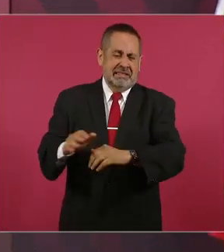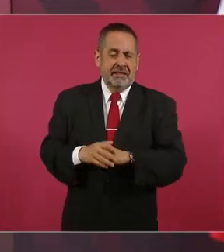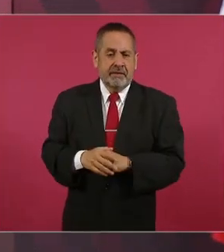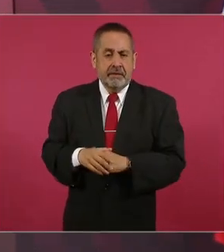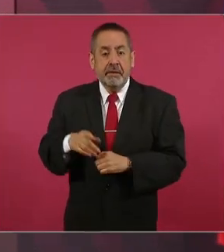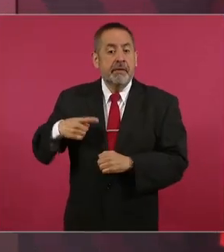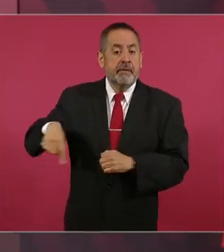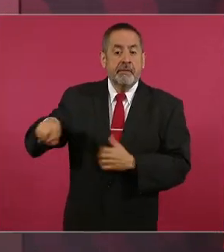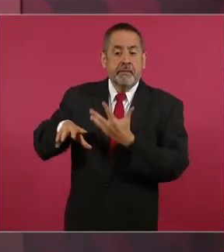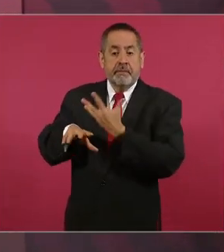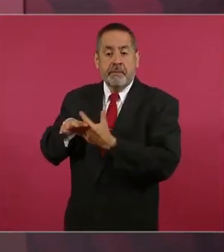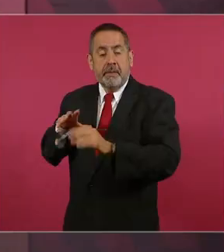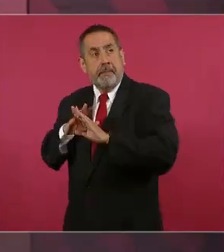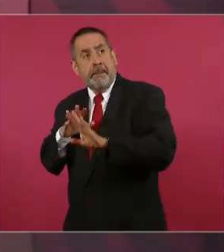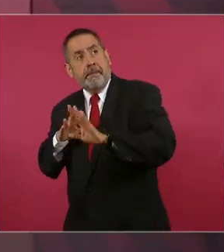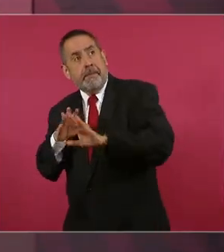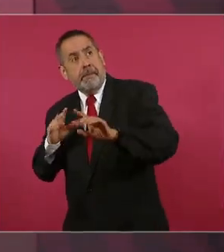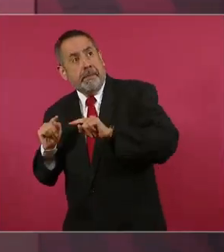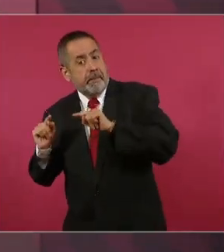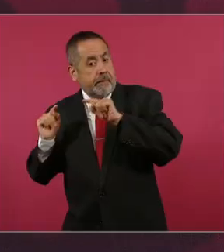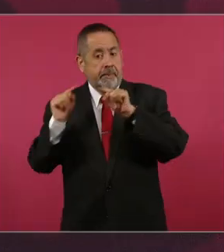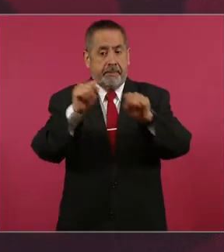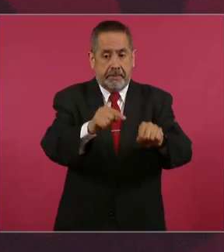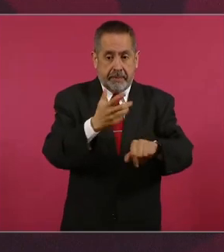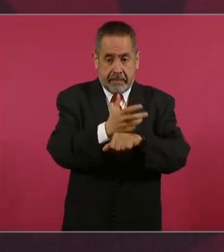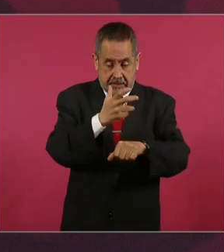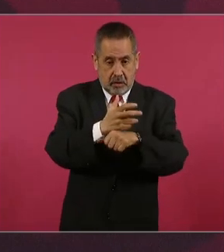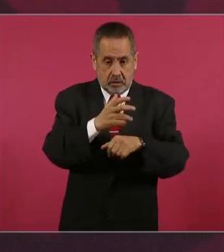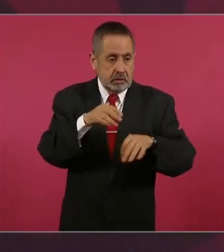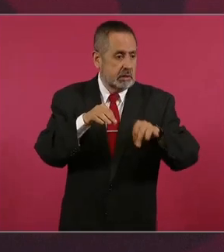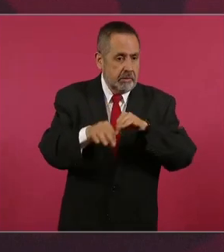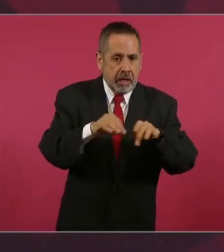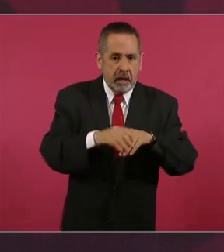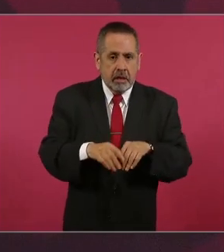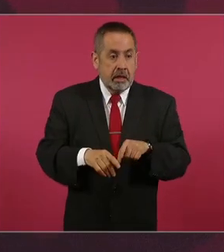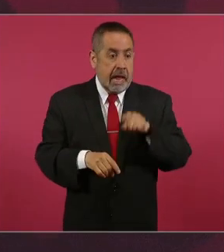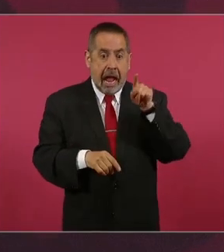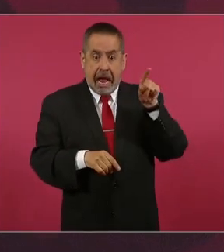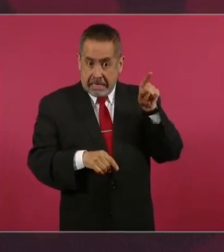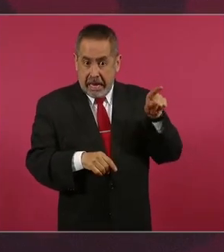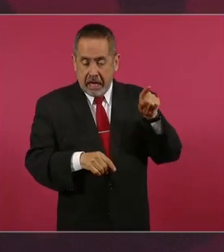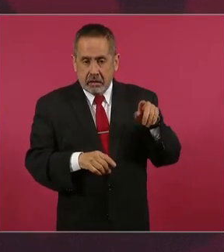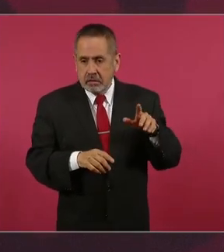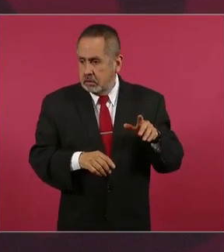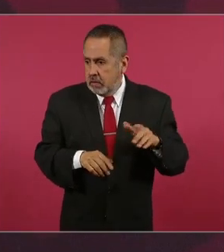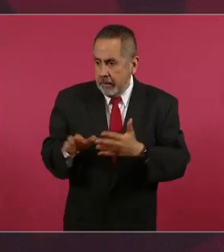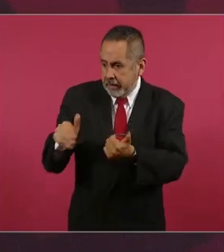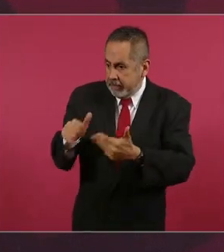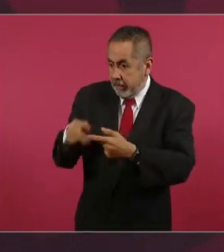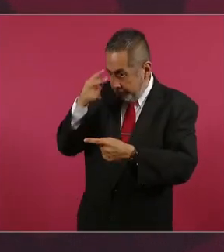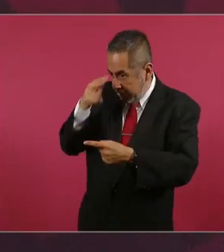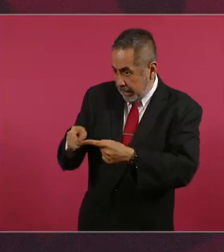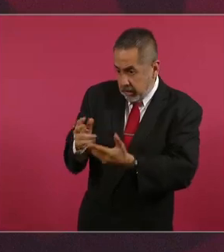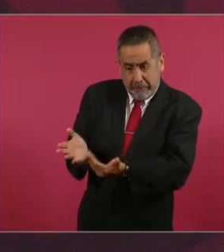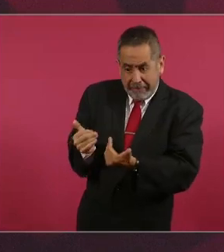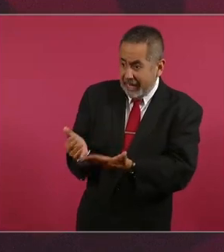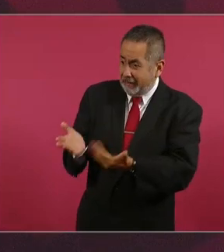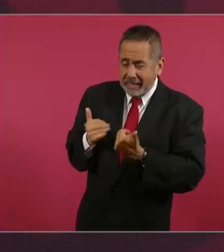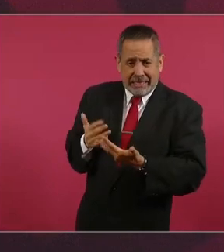paisanos migrantes a Estados Unidos y son los más